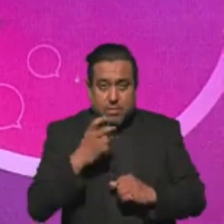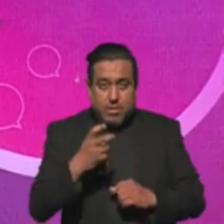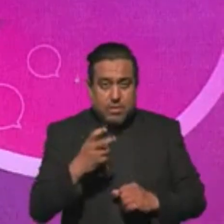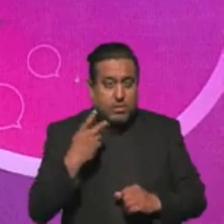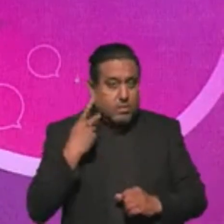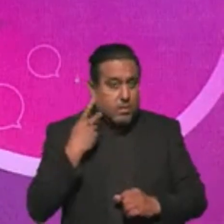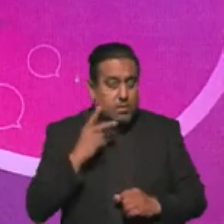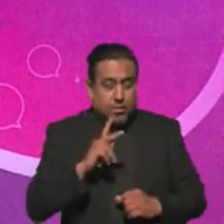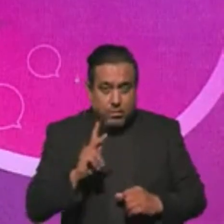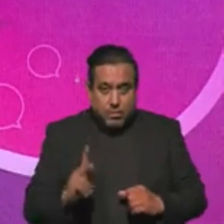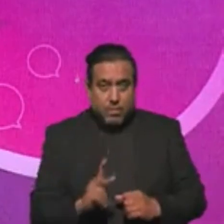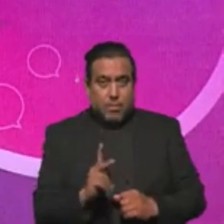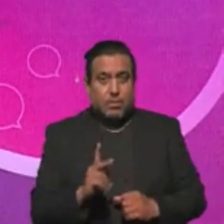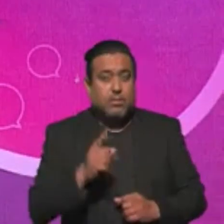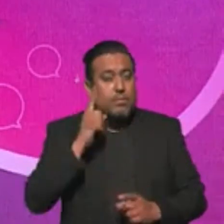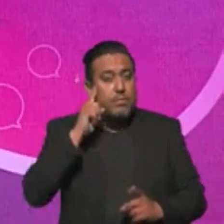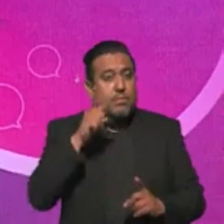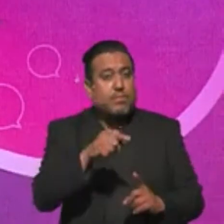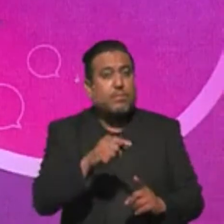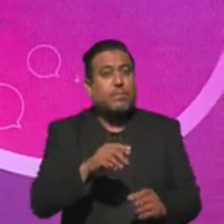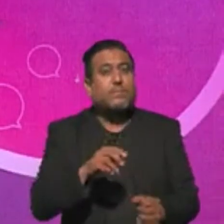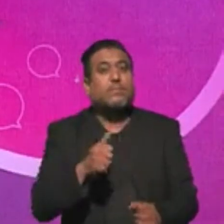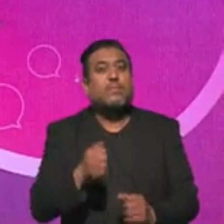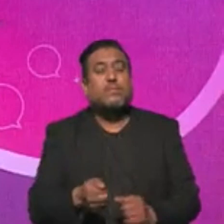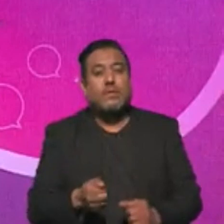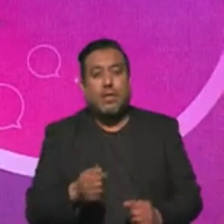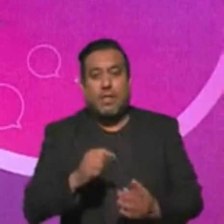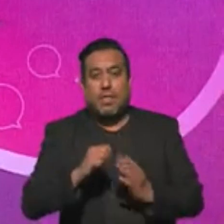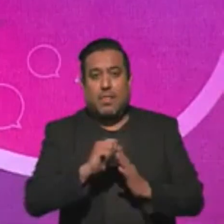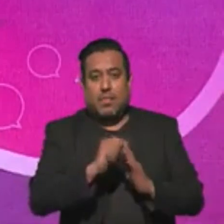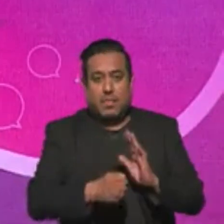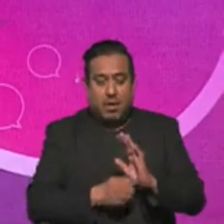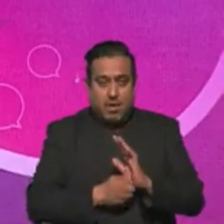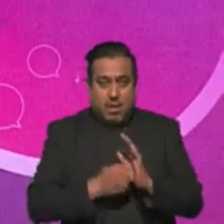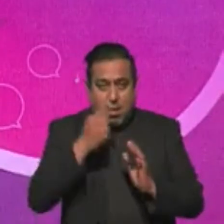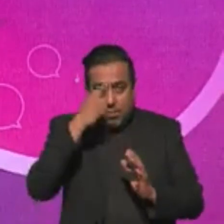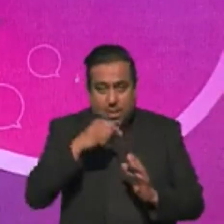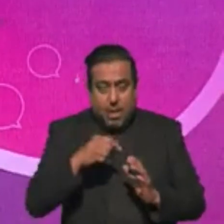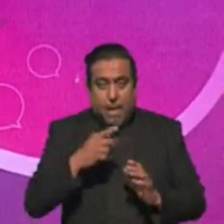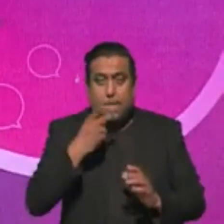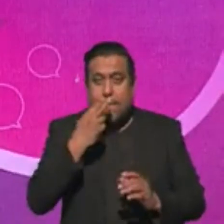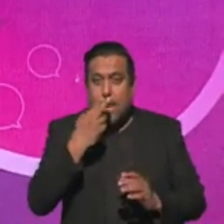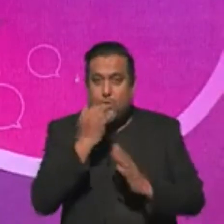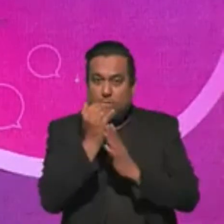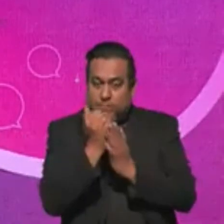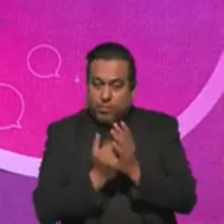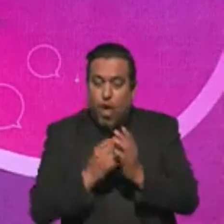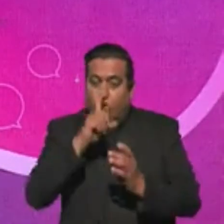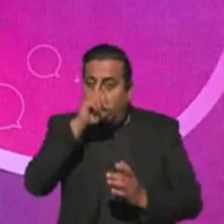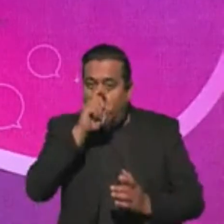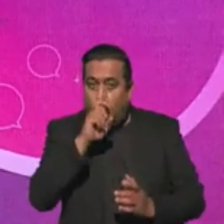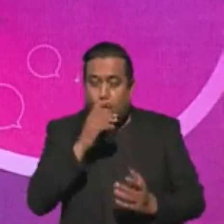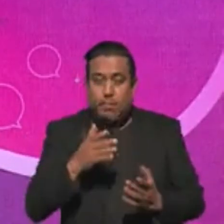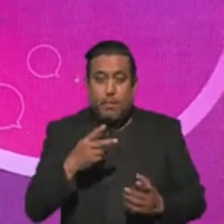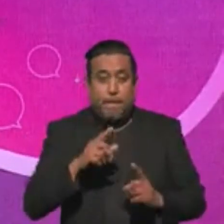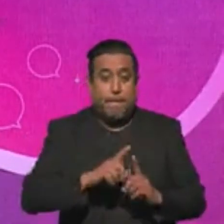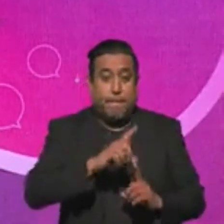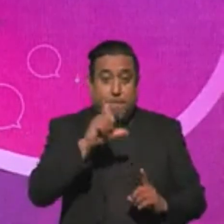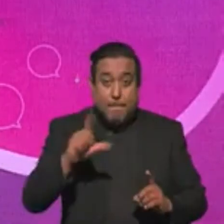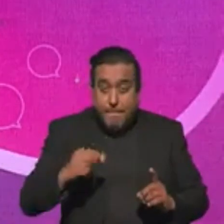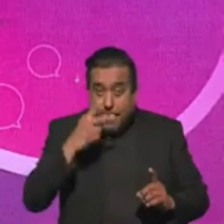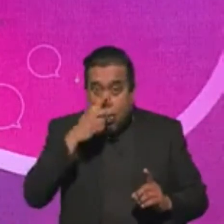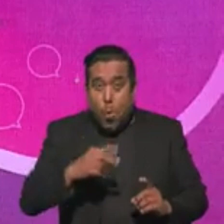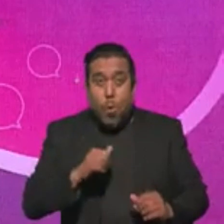públicas en la aplicación de normas técnicas para el control de los malos olores Ya que en México no existe una